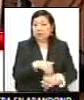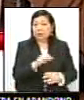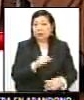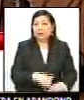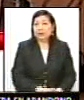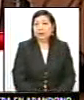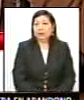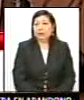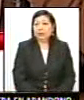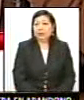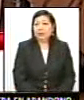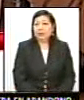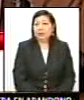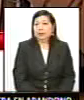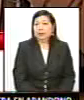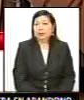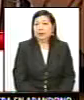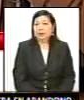una abstención.